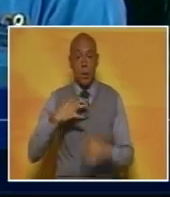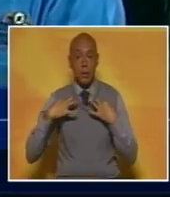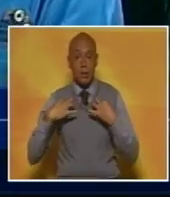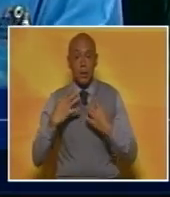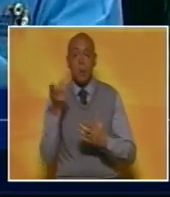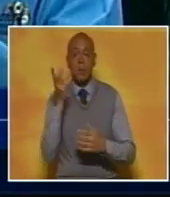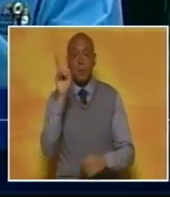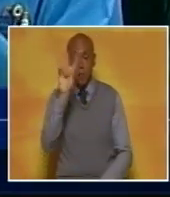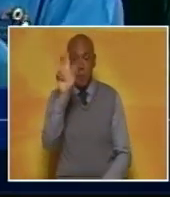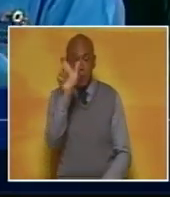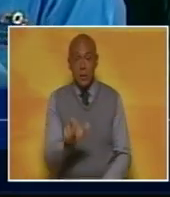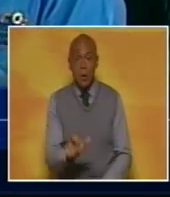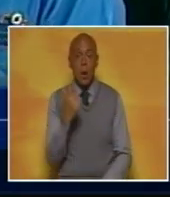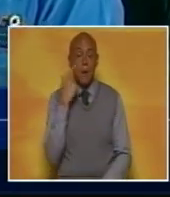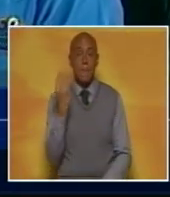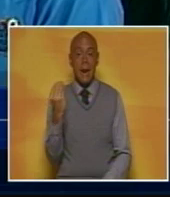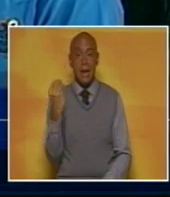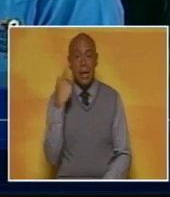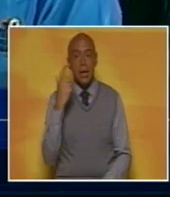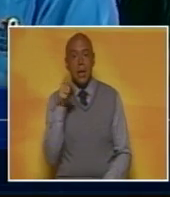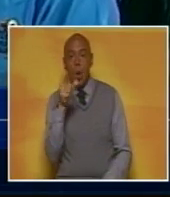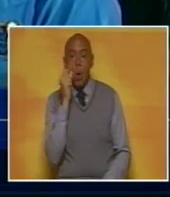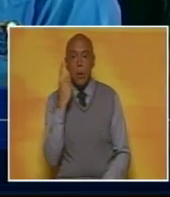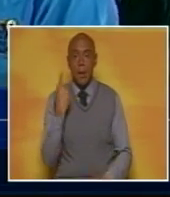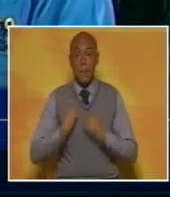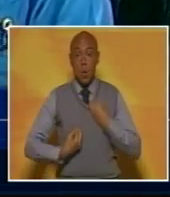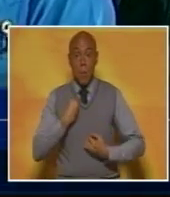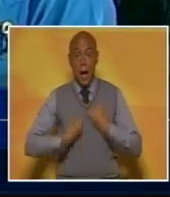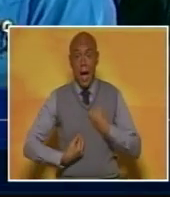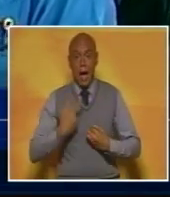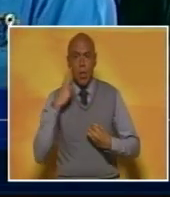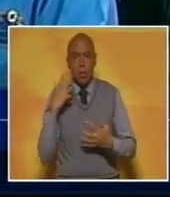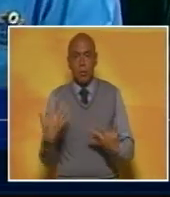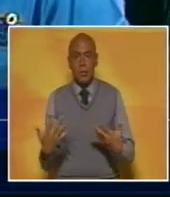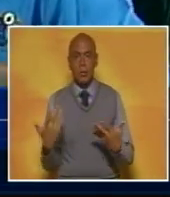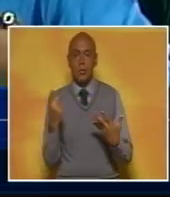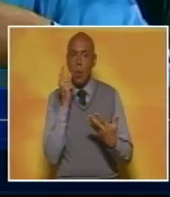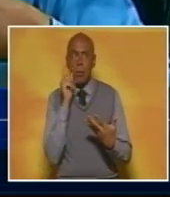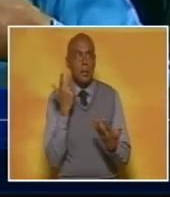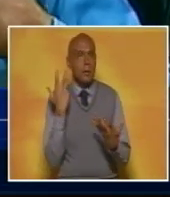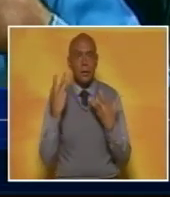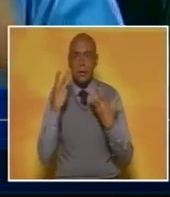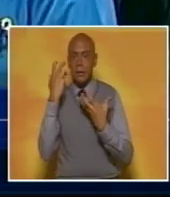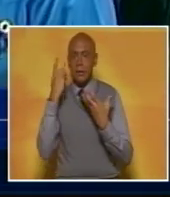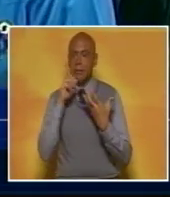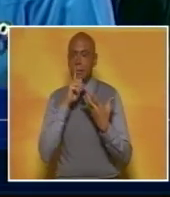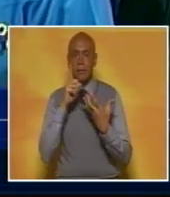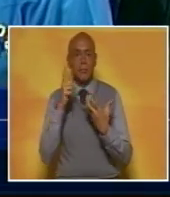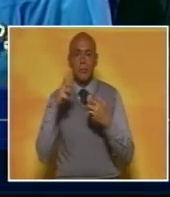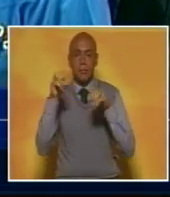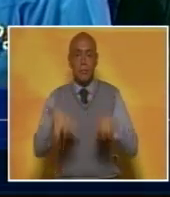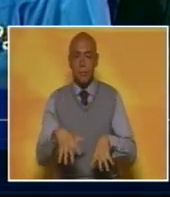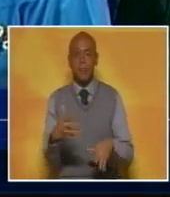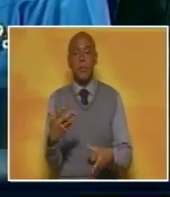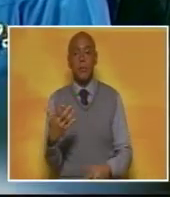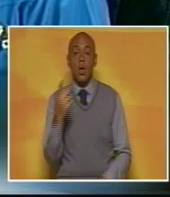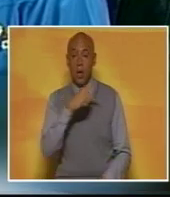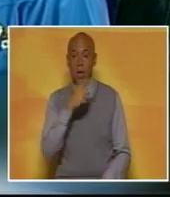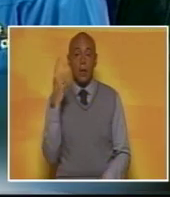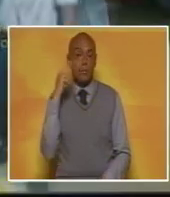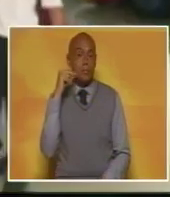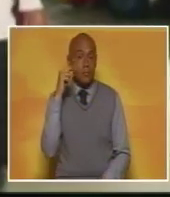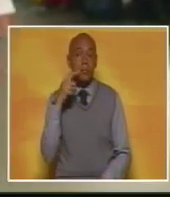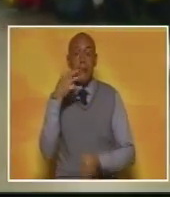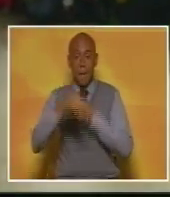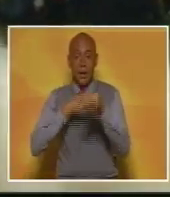que el venezolano se desespere, se angustie, se rinda y nos rindamos. Istúriz descartó